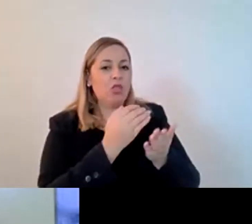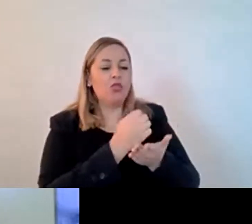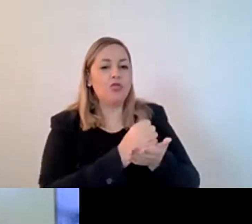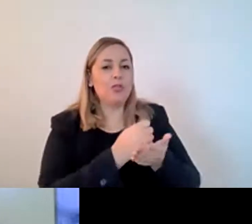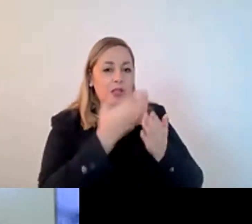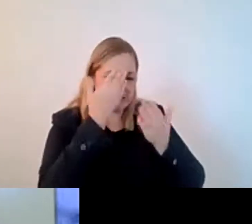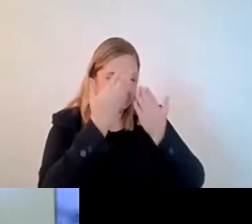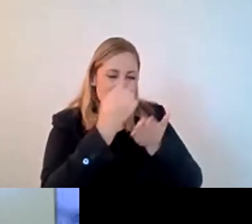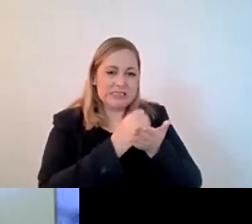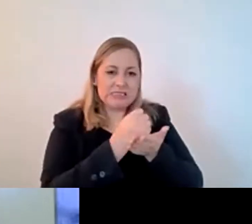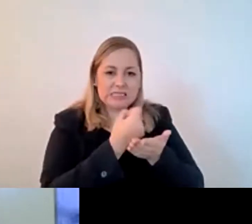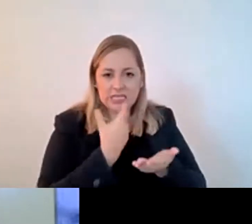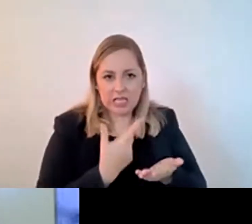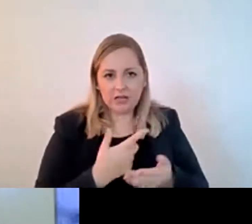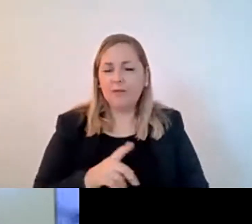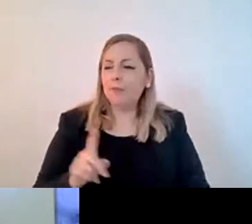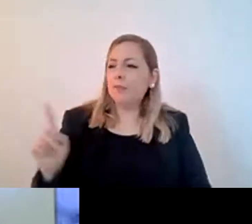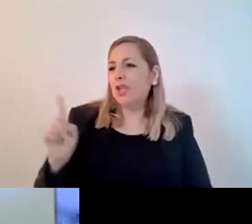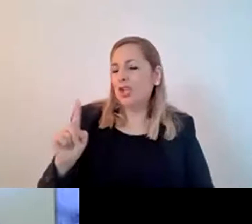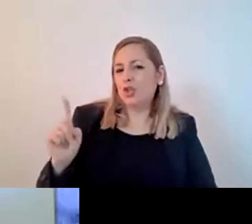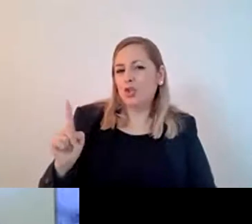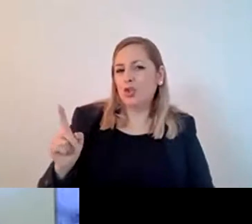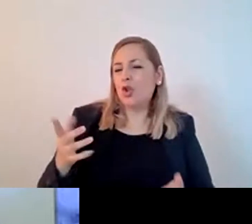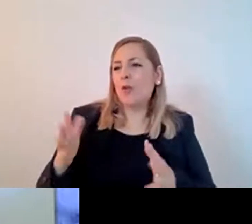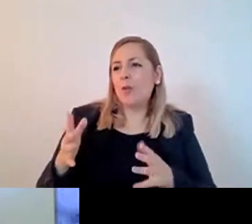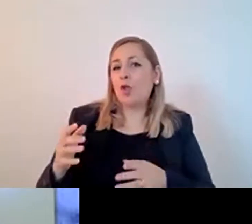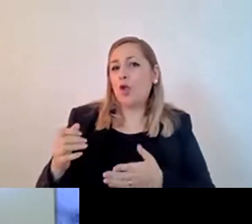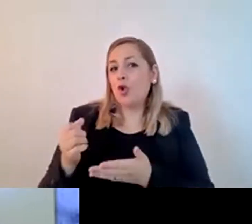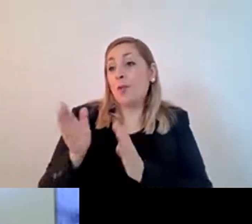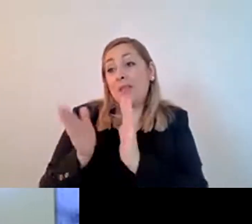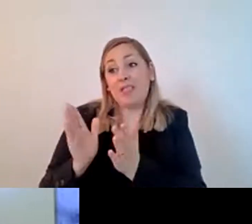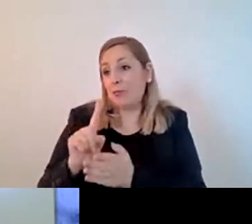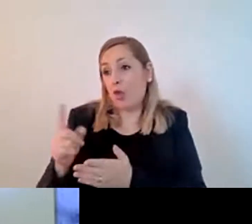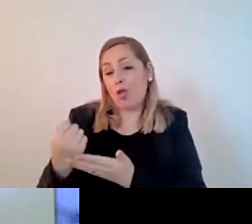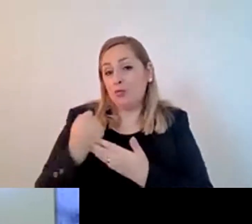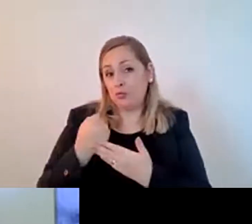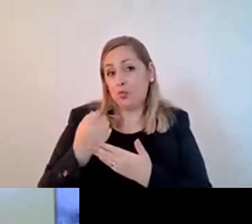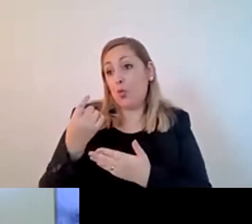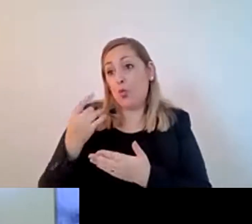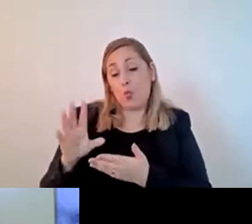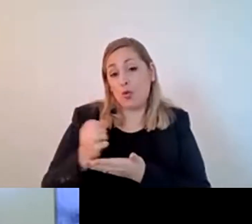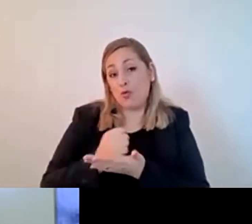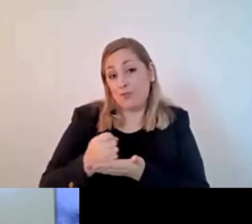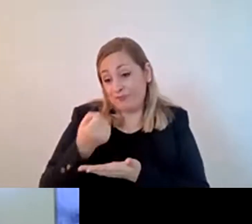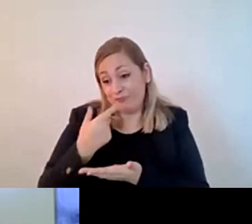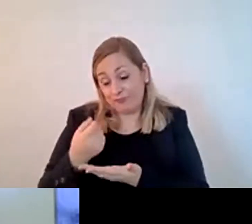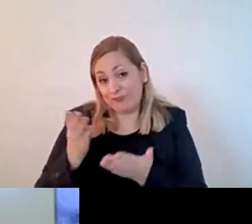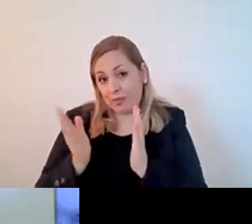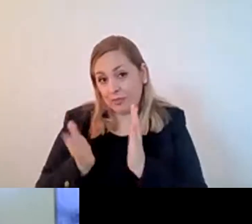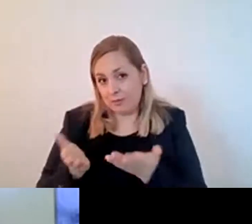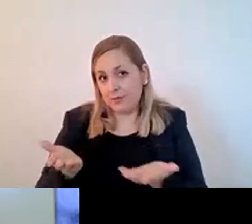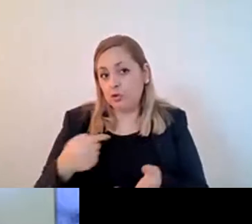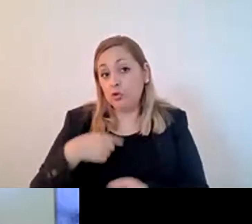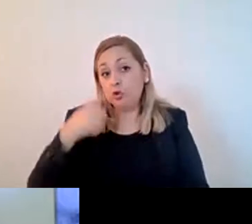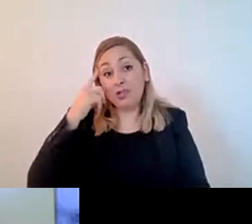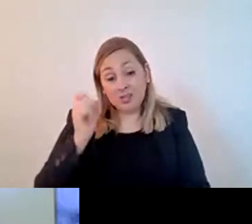Ya. Y entonces no le estará funcionando mucho, parece, el tratamiento. Está solo con tratamiento medicamentoso. Yo creo